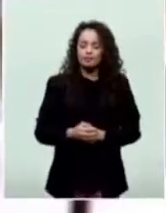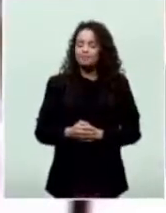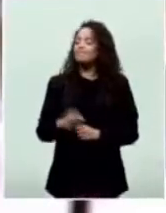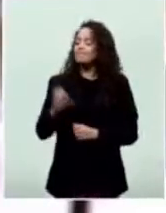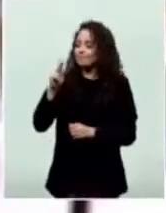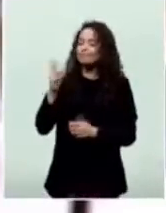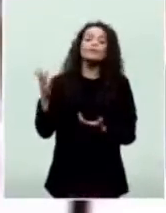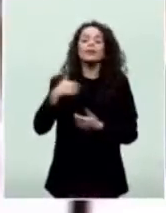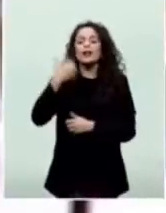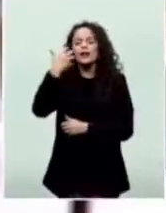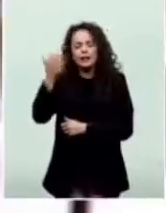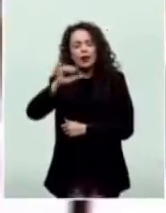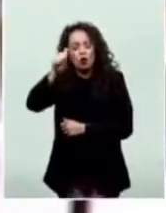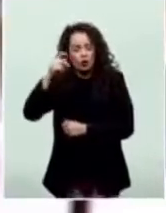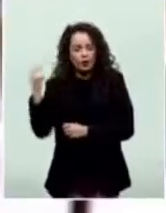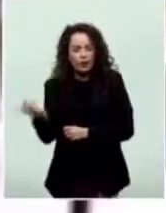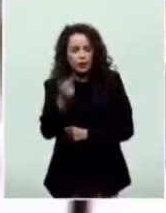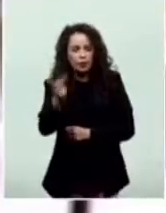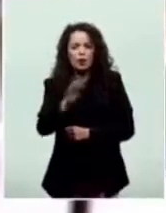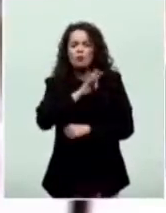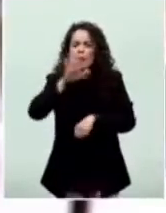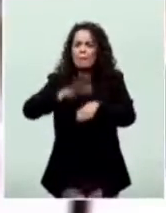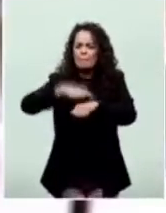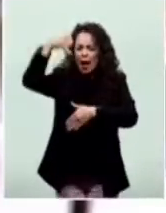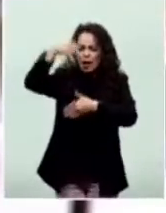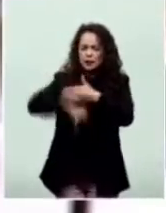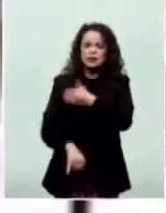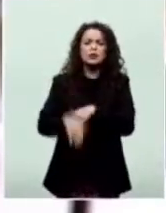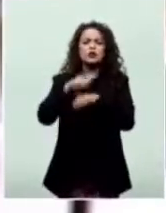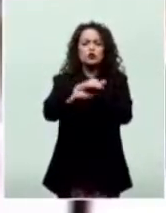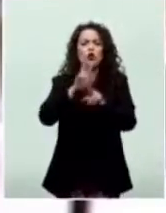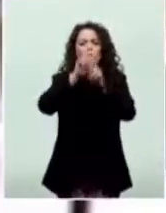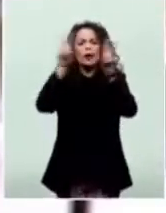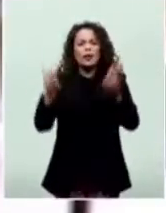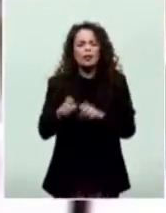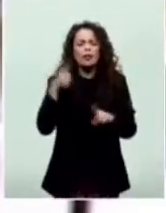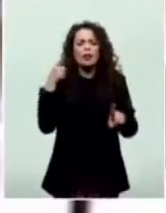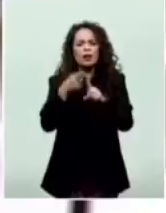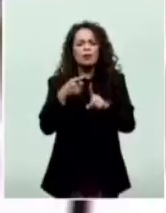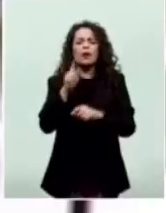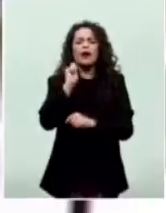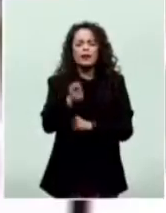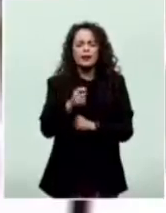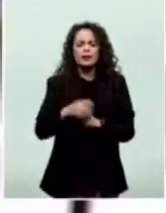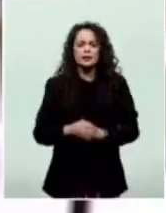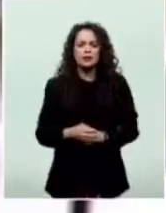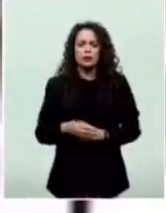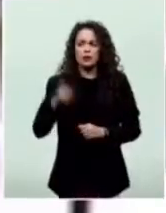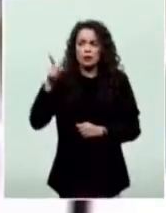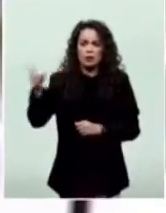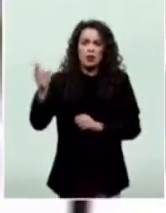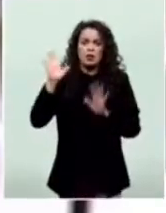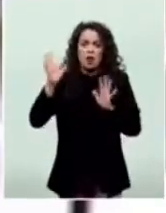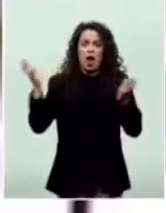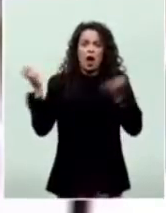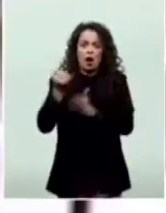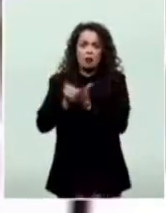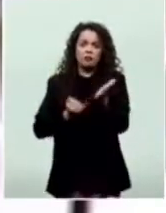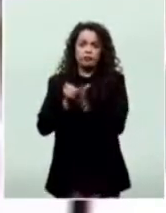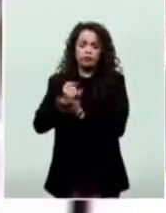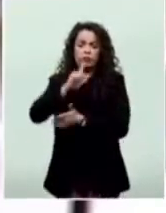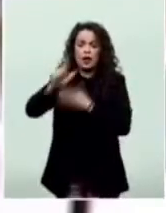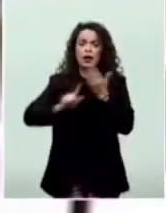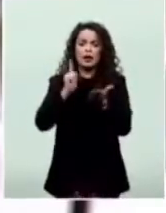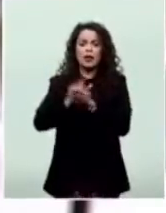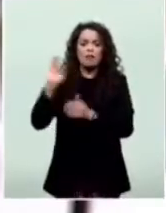preguntar, a ver si nos pudiera ampliar un poco más en torno a la determinación que tomó la primera sala en cuanto a la Ley Federal